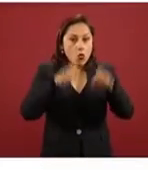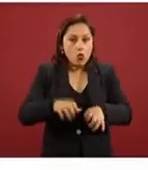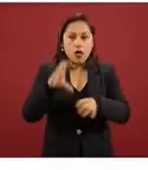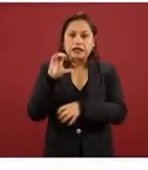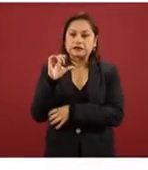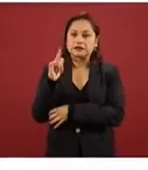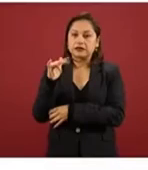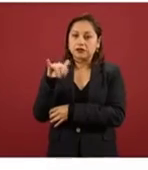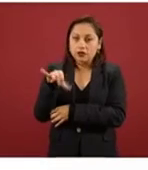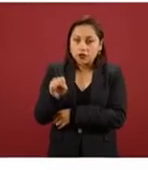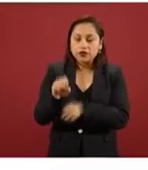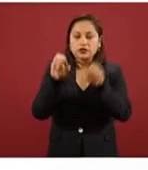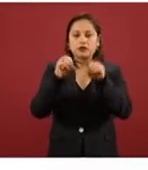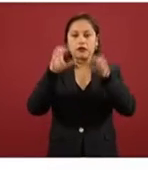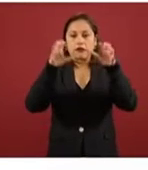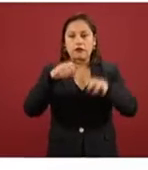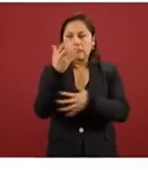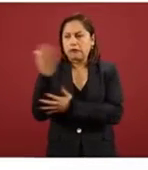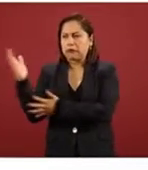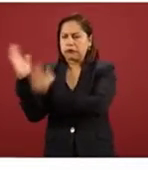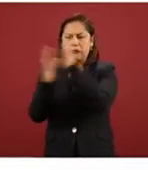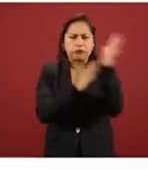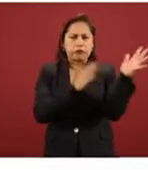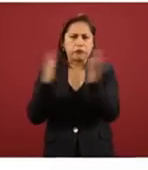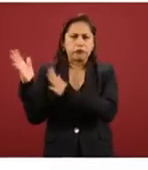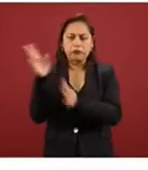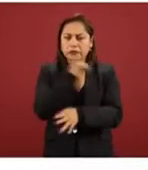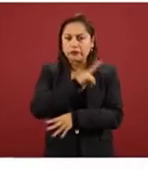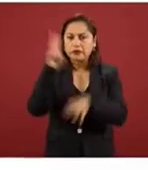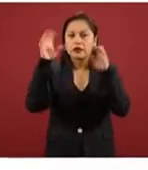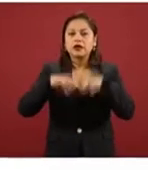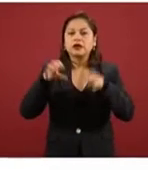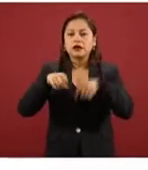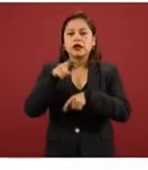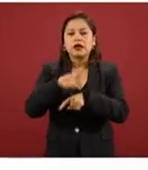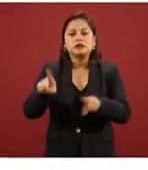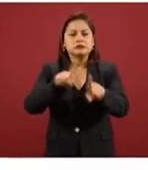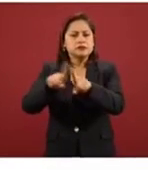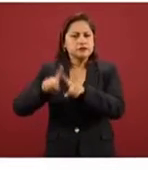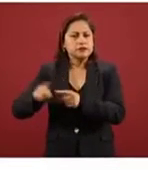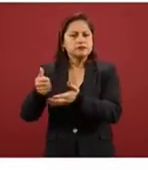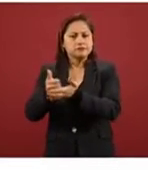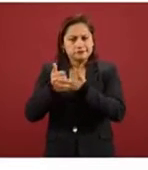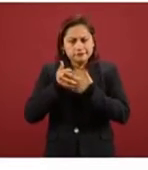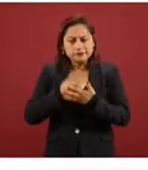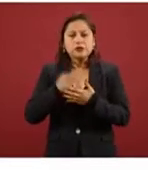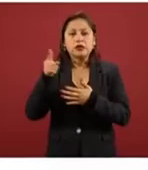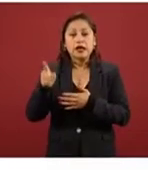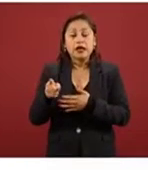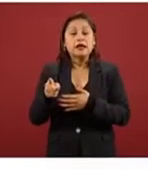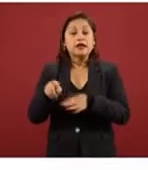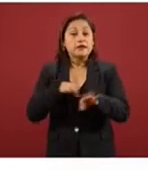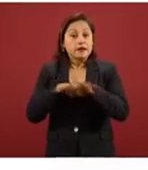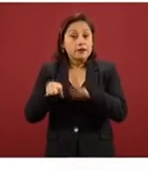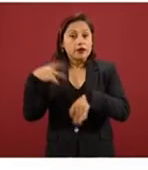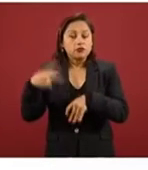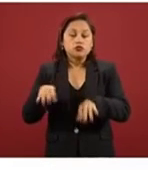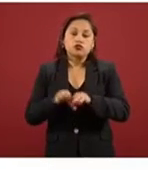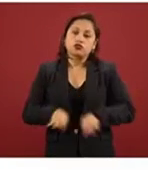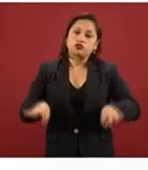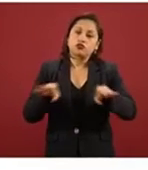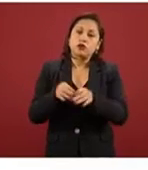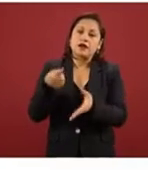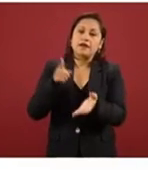con tormentas tropicales, nos ayudan en todo tipo de fenómenos. Han realizado una tarea muy importante con cerca de 21